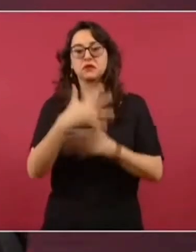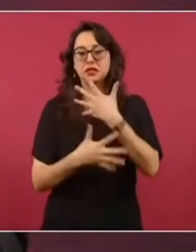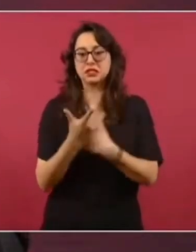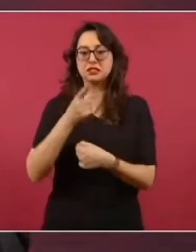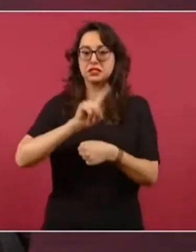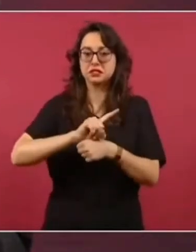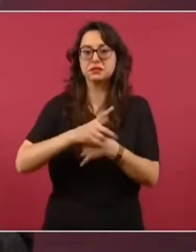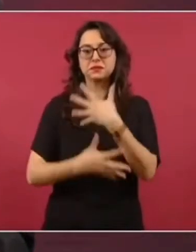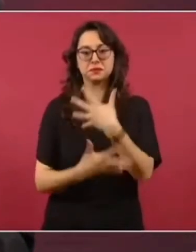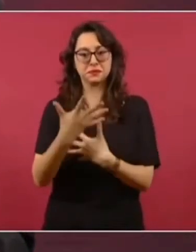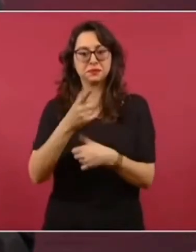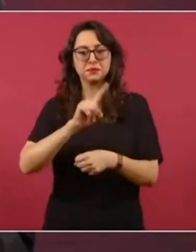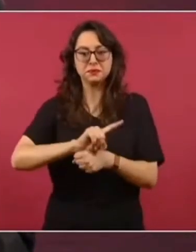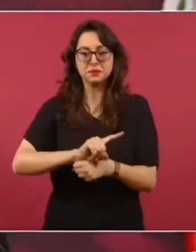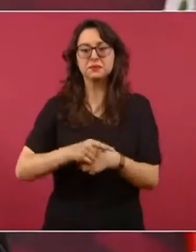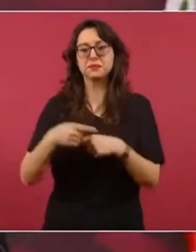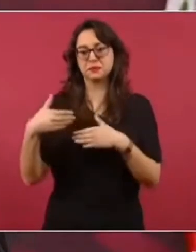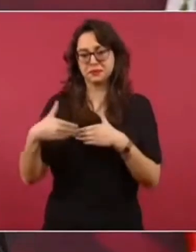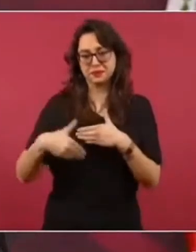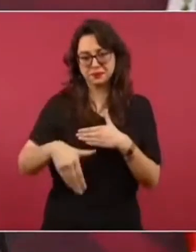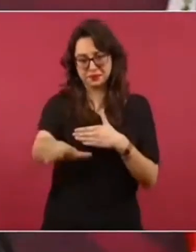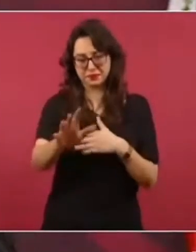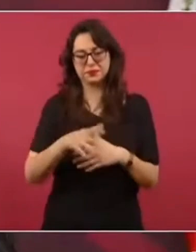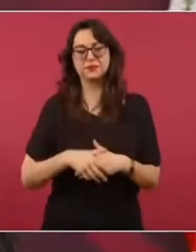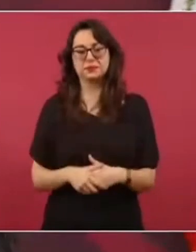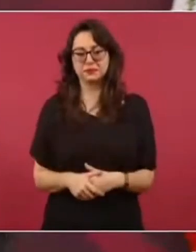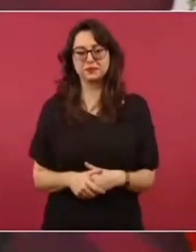Entonces vamos a informar